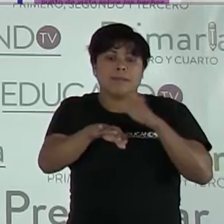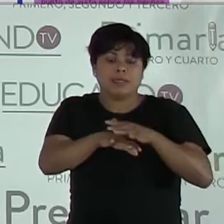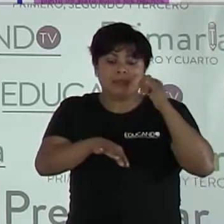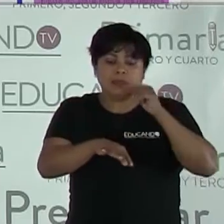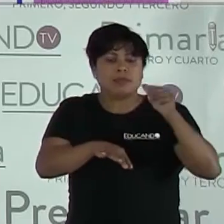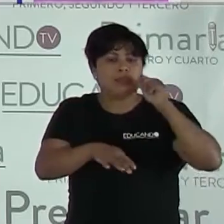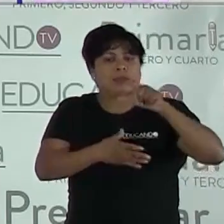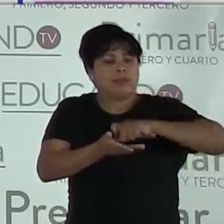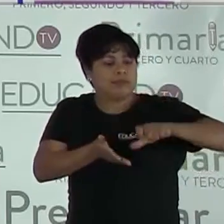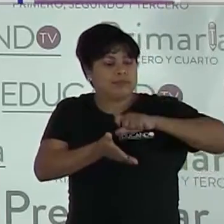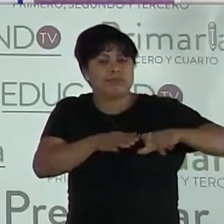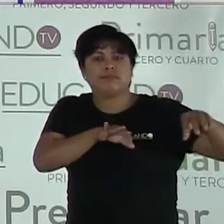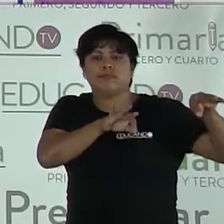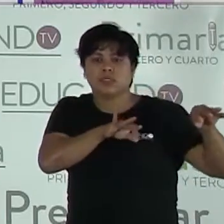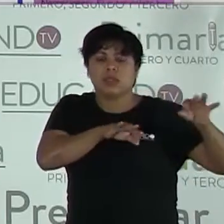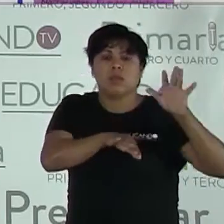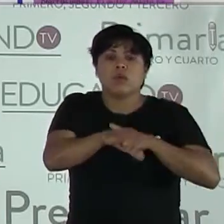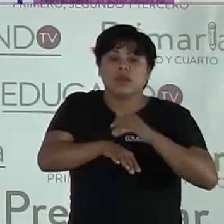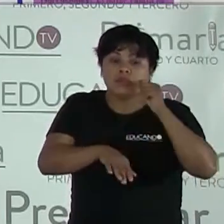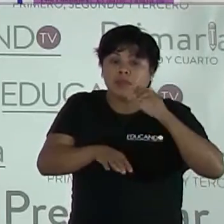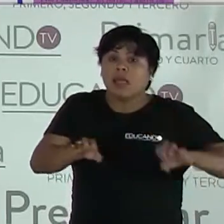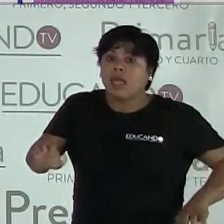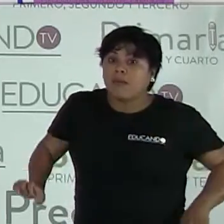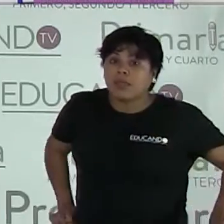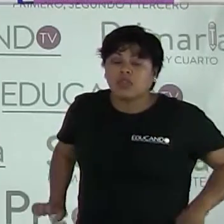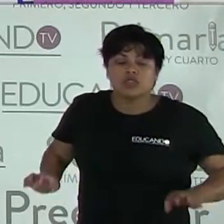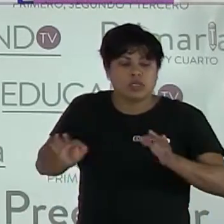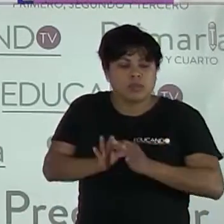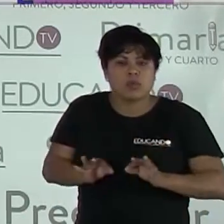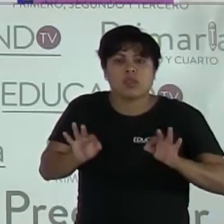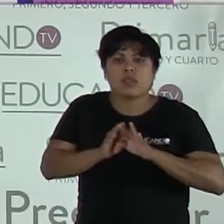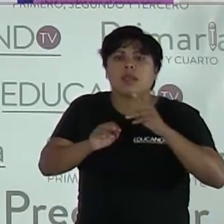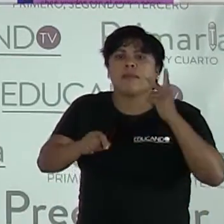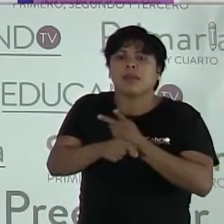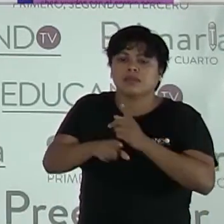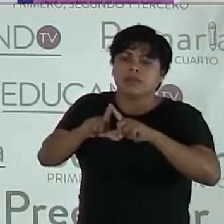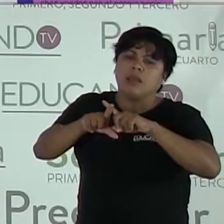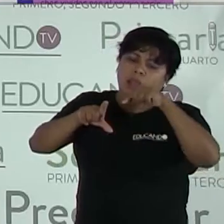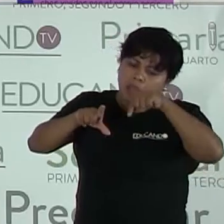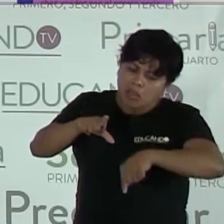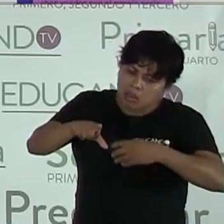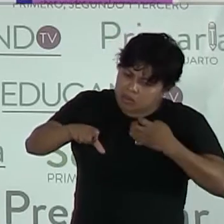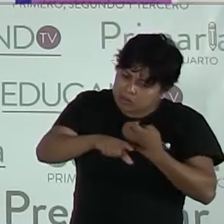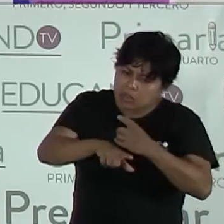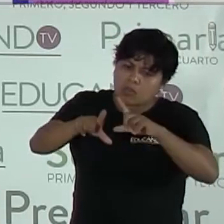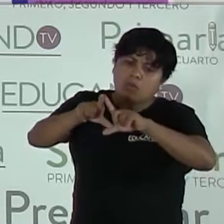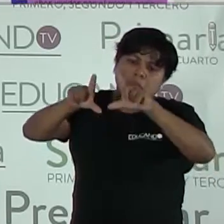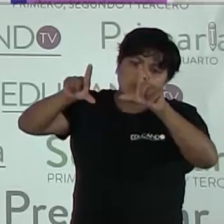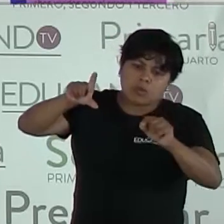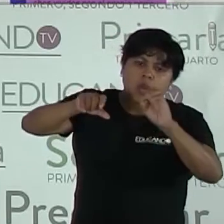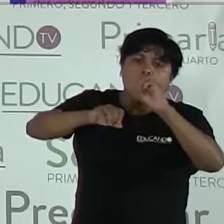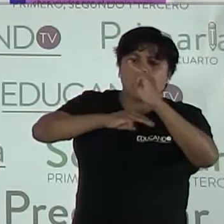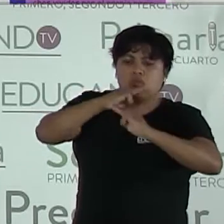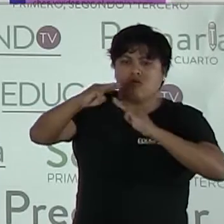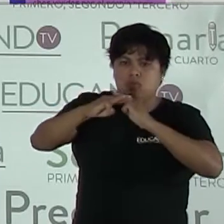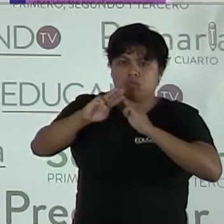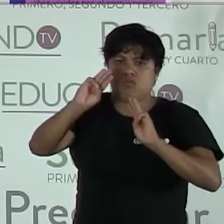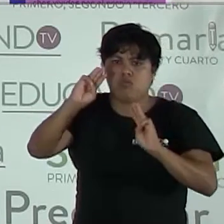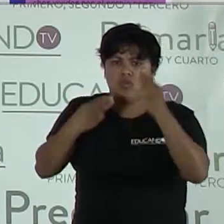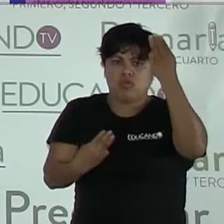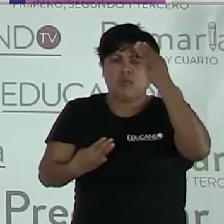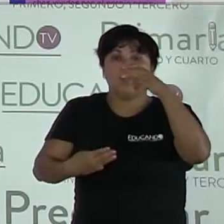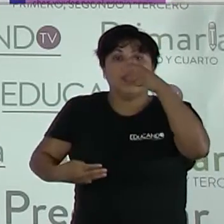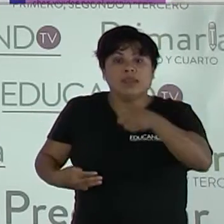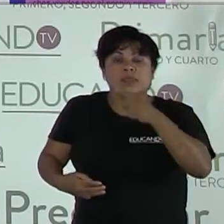frecuencia porque tienen a ser eventos importantes que suceden en nuestra ciudad, en el país o en el mundo. Y eso